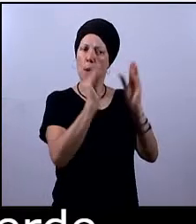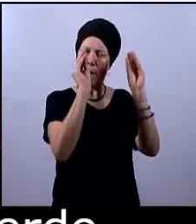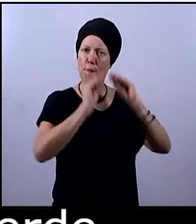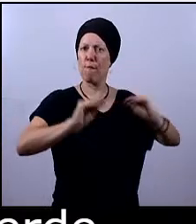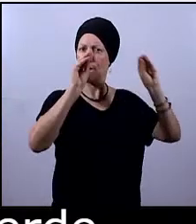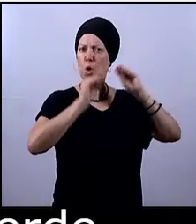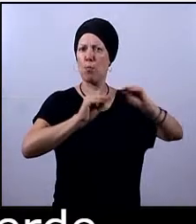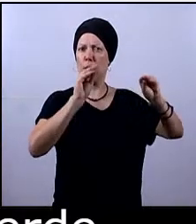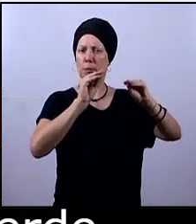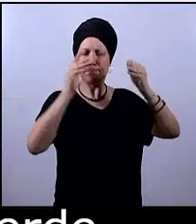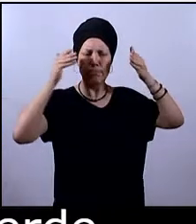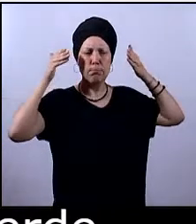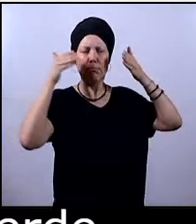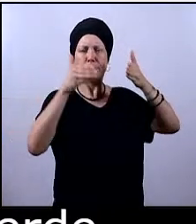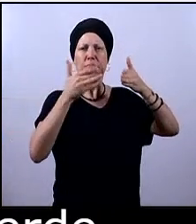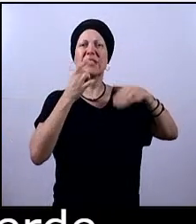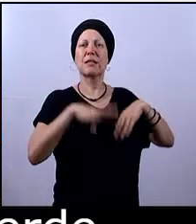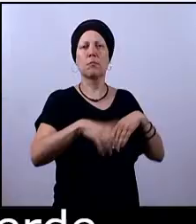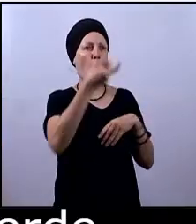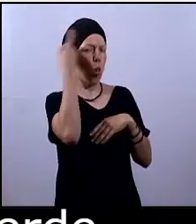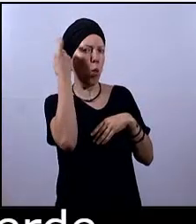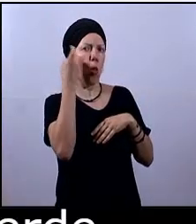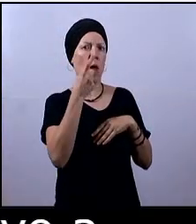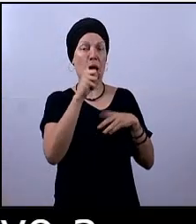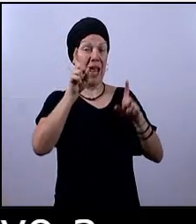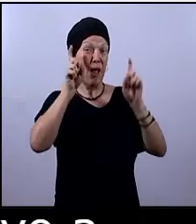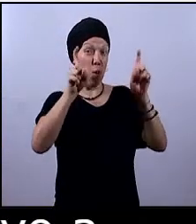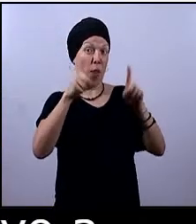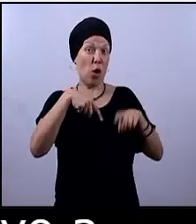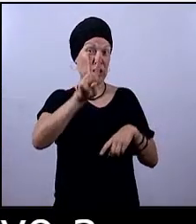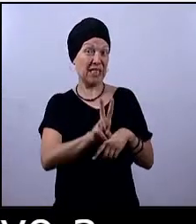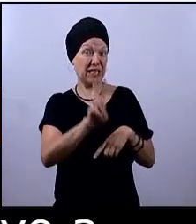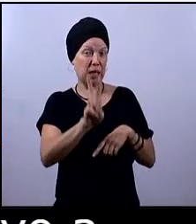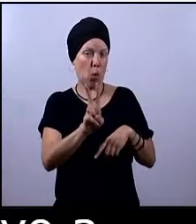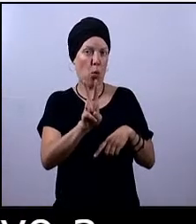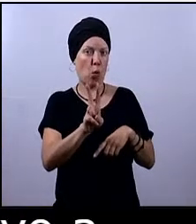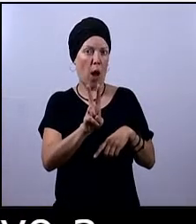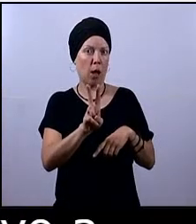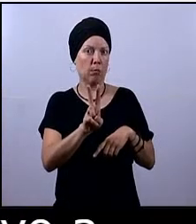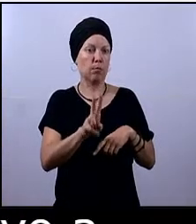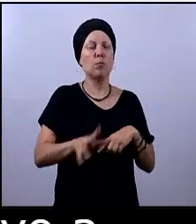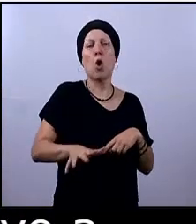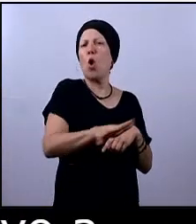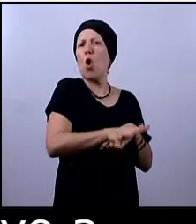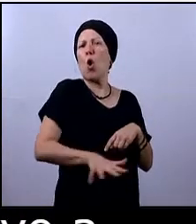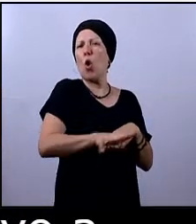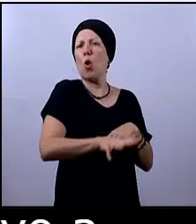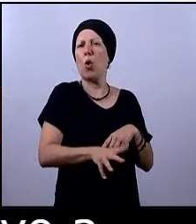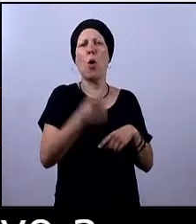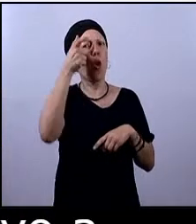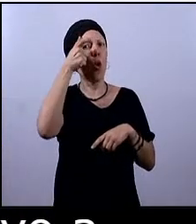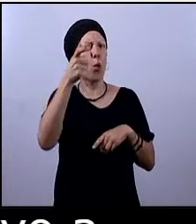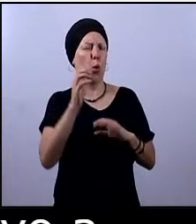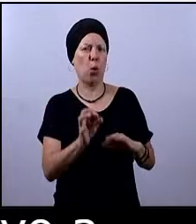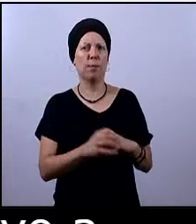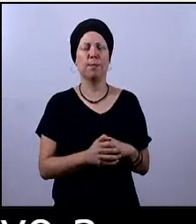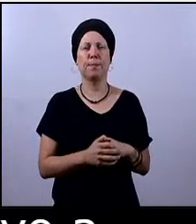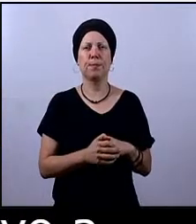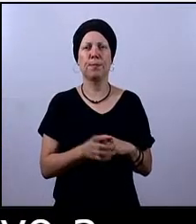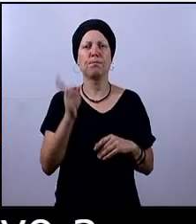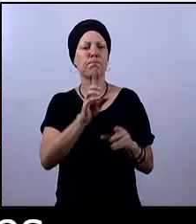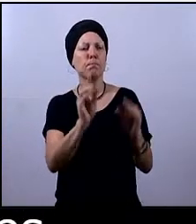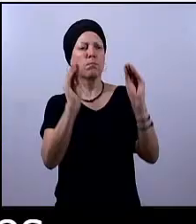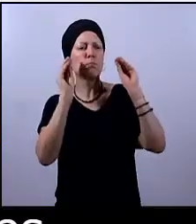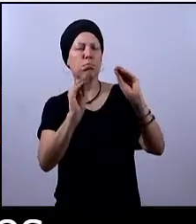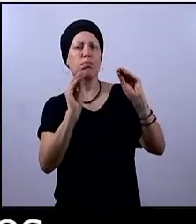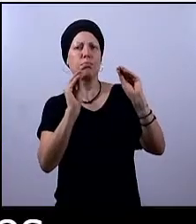formativo dirigido a alumnos de educación secundaria que residan en zonas rurales. Se va a